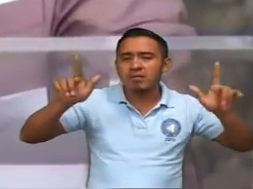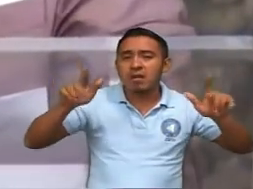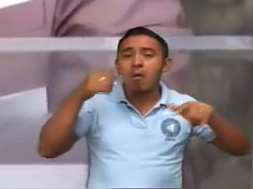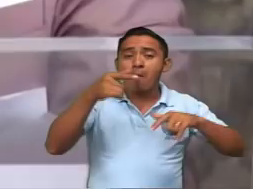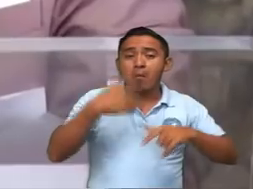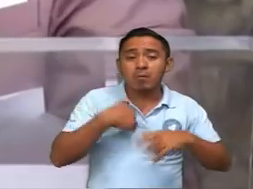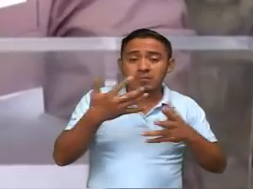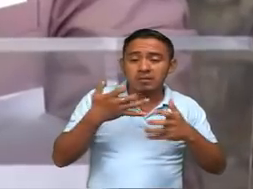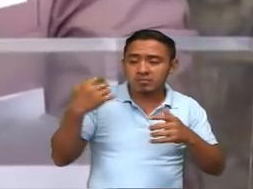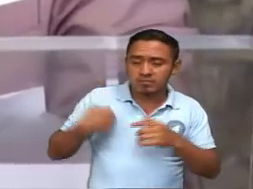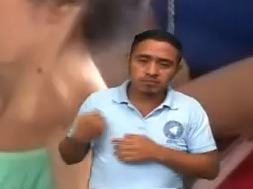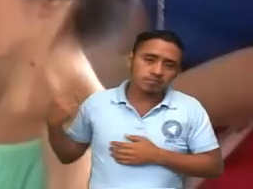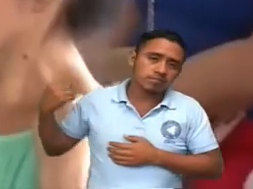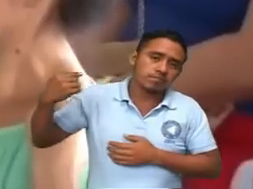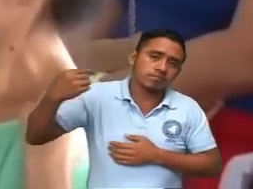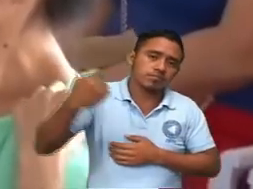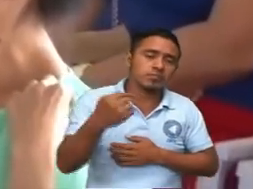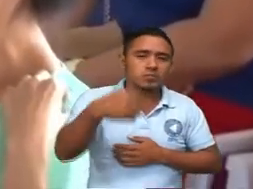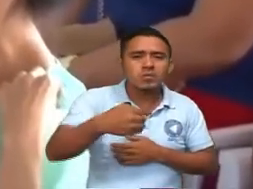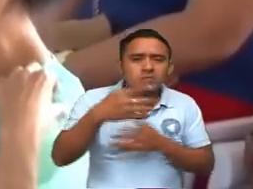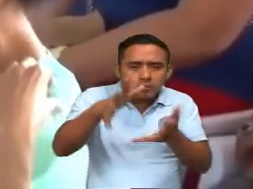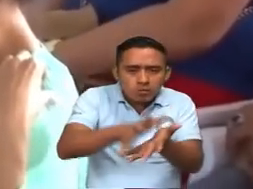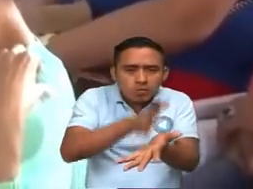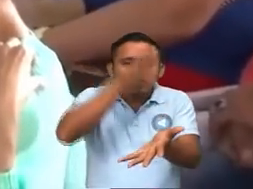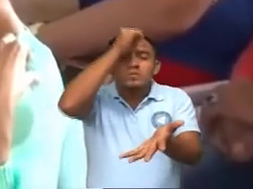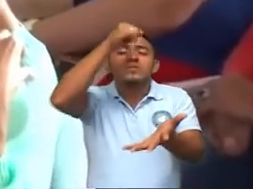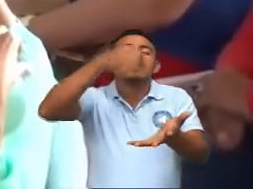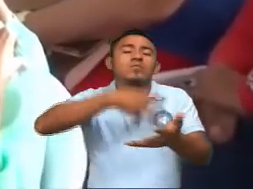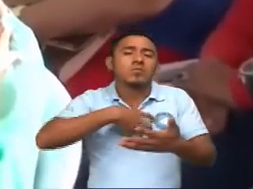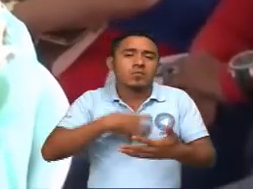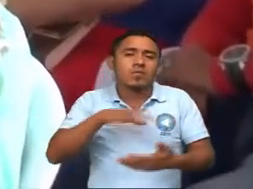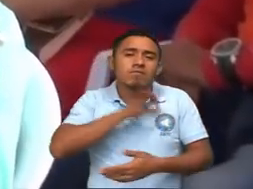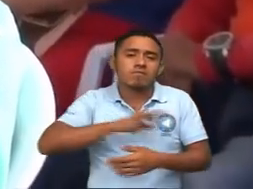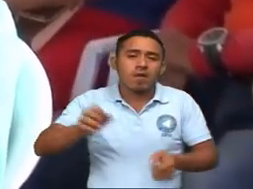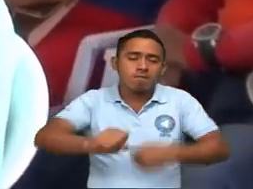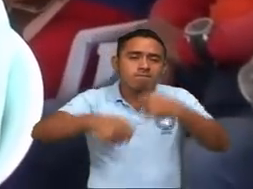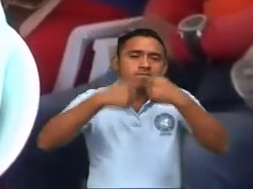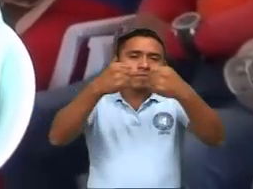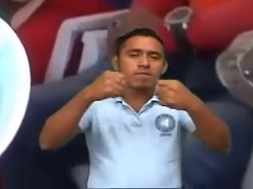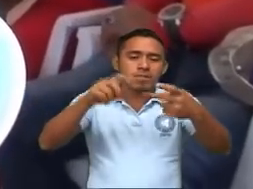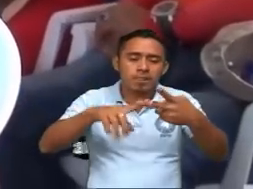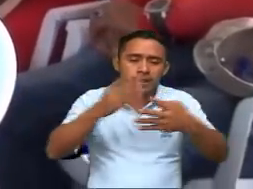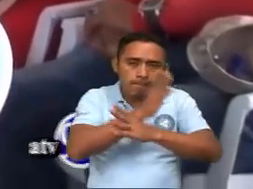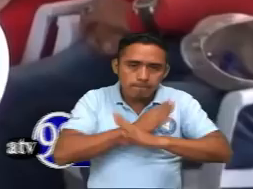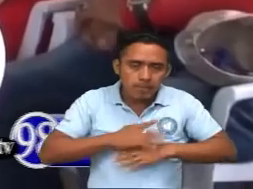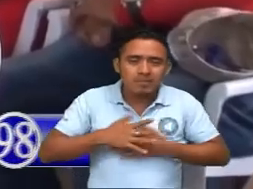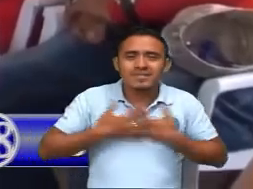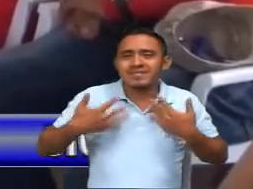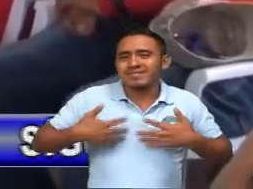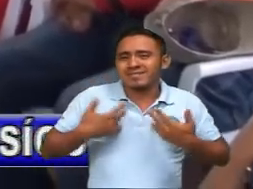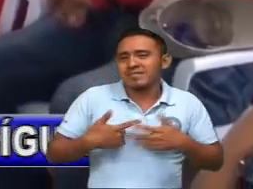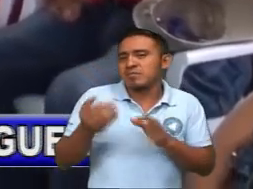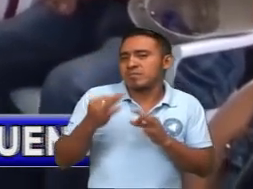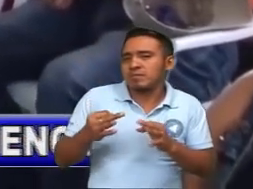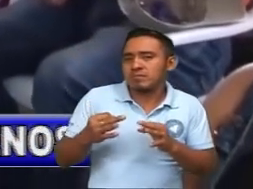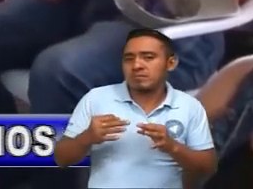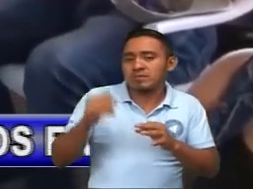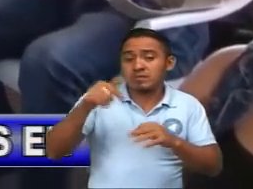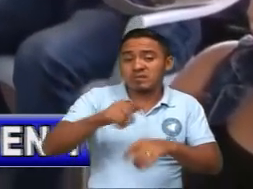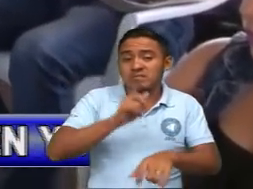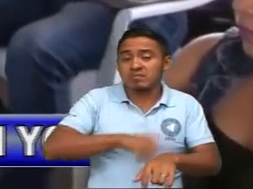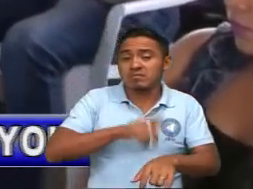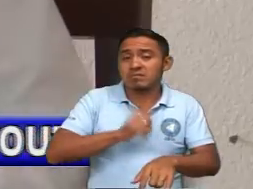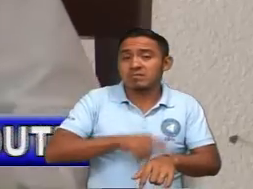el deseo de llenarse de fe, de fortaleza, de paz, de gozo, de bendición, porque en estos